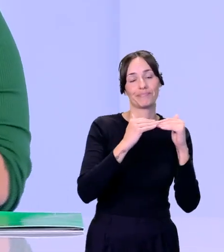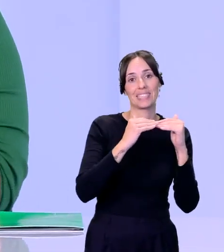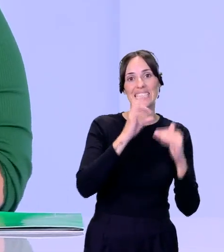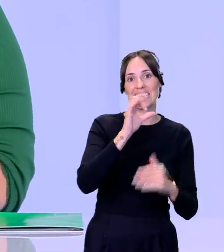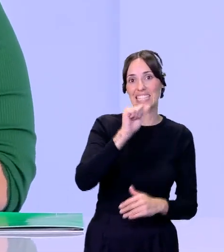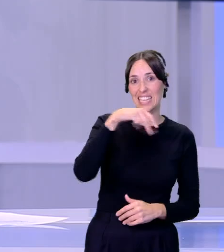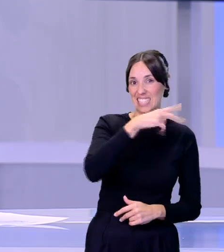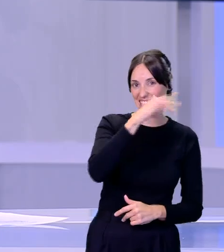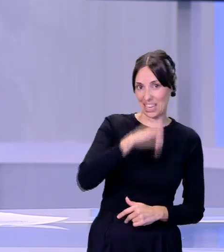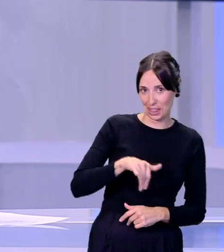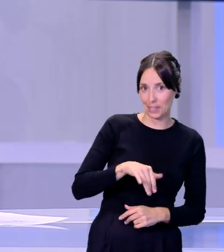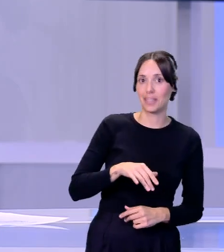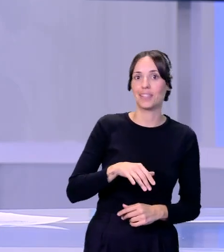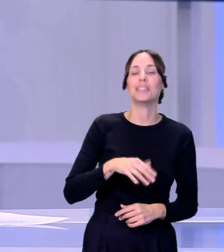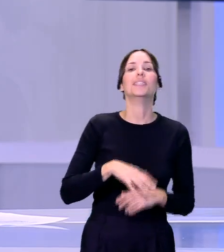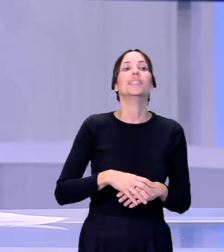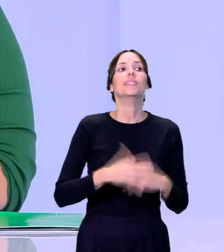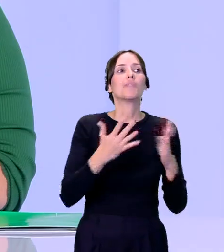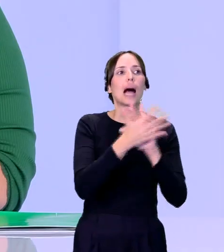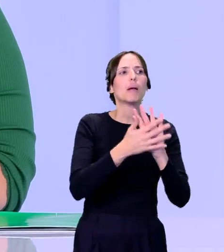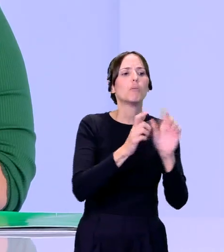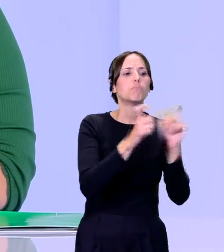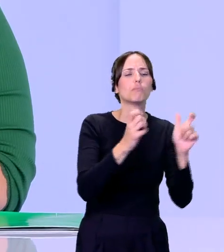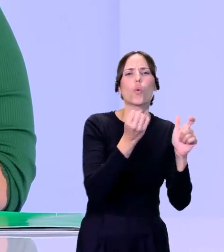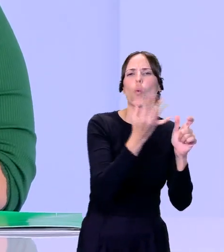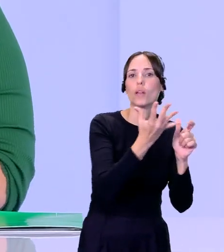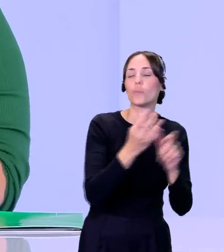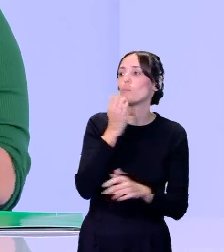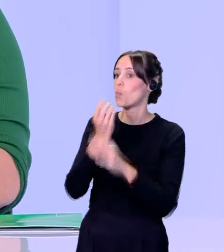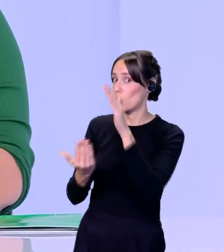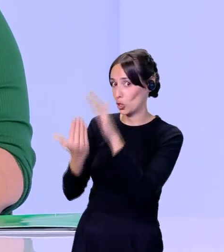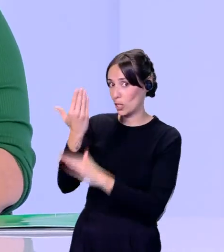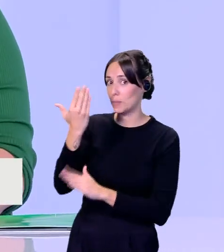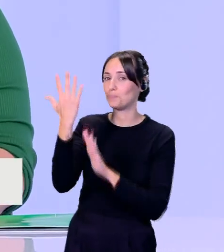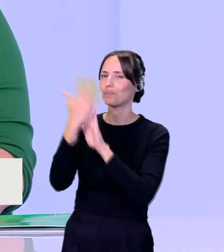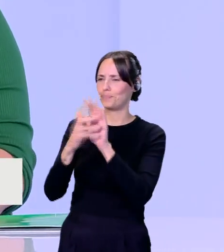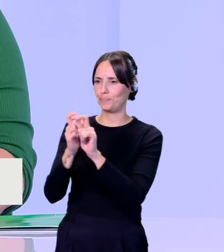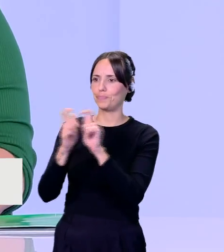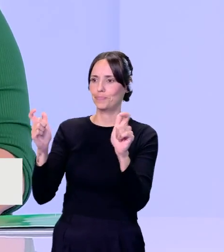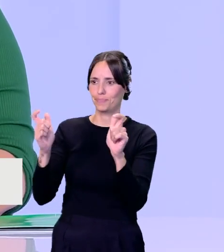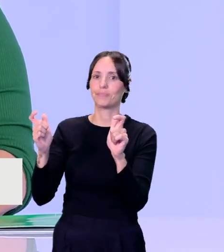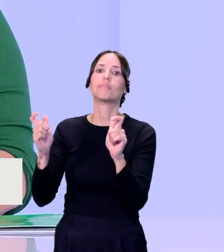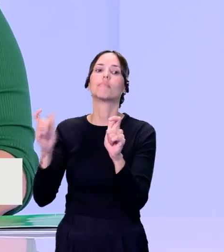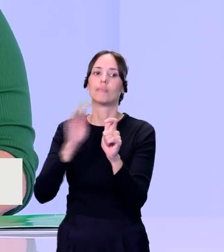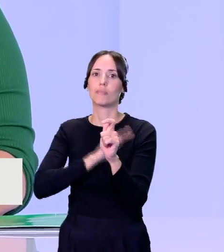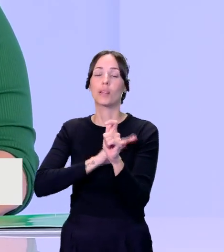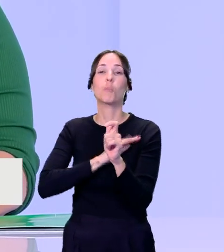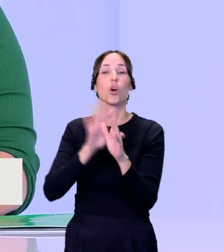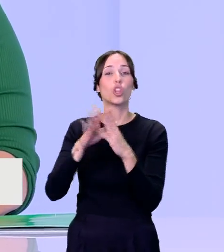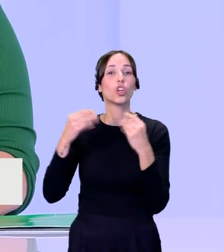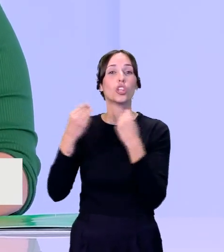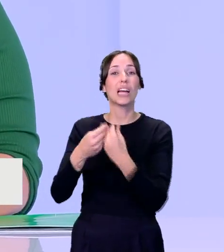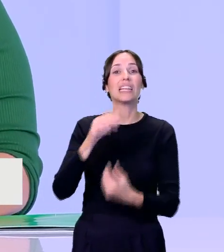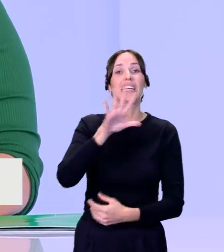¿de qué cifras estamos hablando, Alejandra, de incremento? Estamos hablando de un incremento importante. Resulta que hay un total de